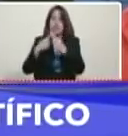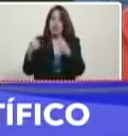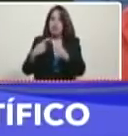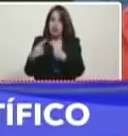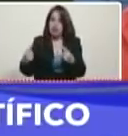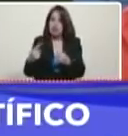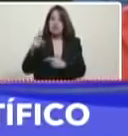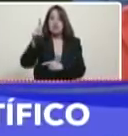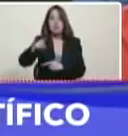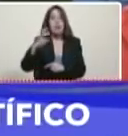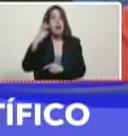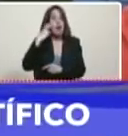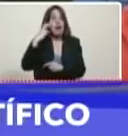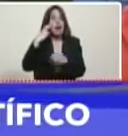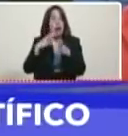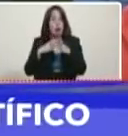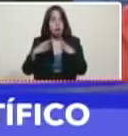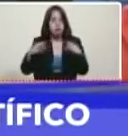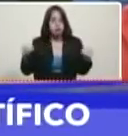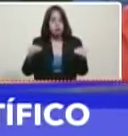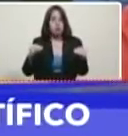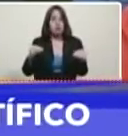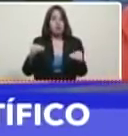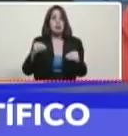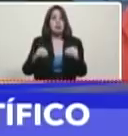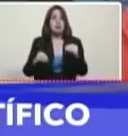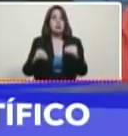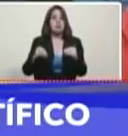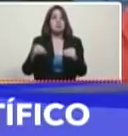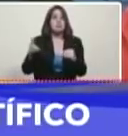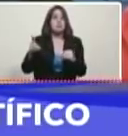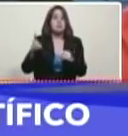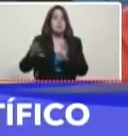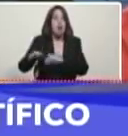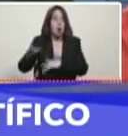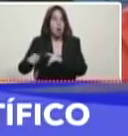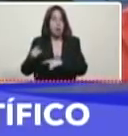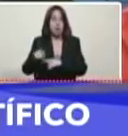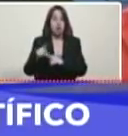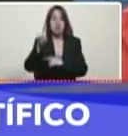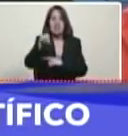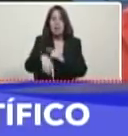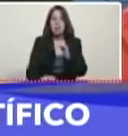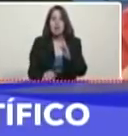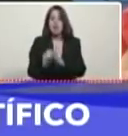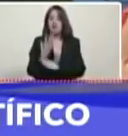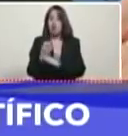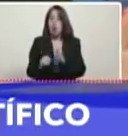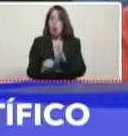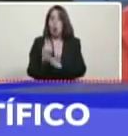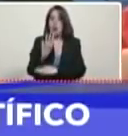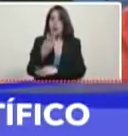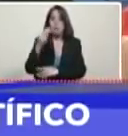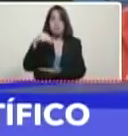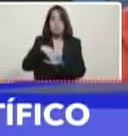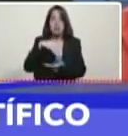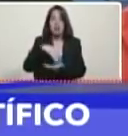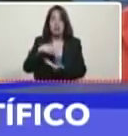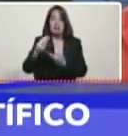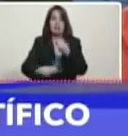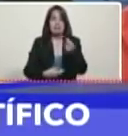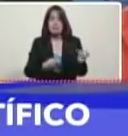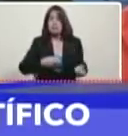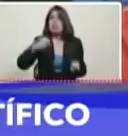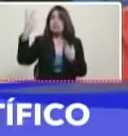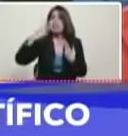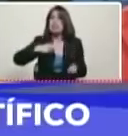el cacao de Barlovento. Tenemos ya laboratorios de flores, como usted sabe, Miranda se convirtió en el principal exportador de flores. Hay equipos del